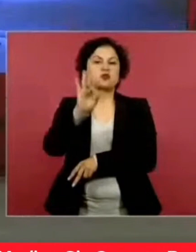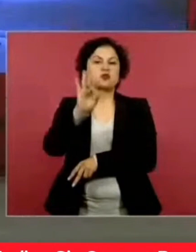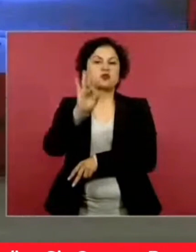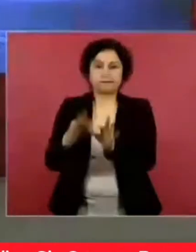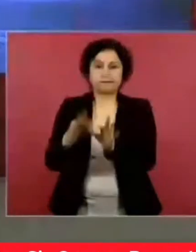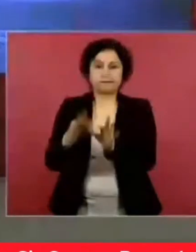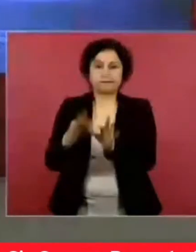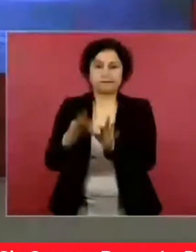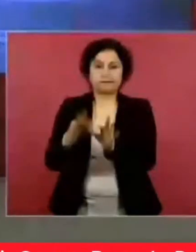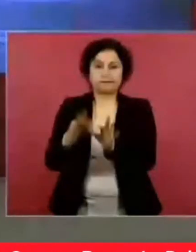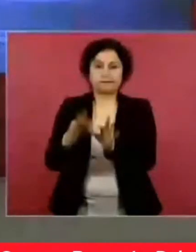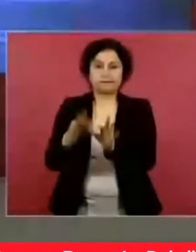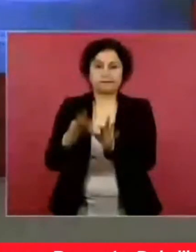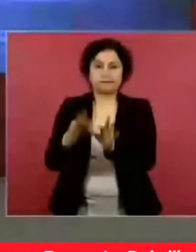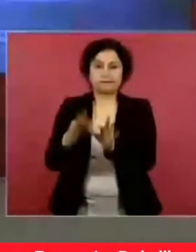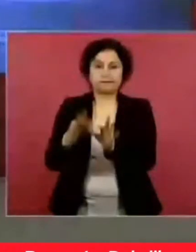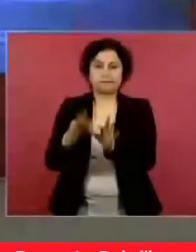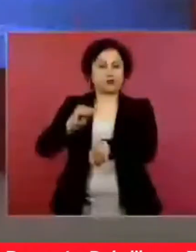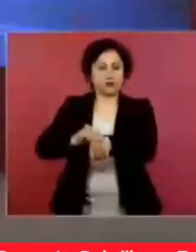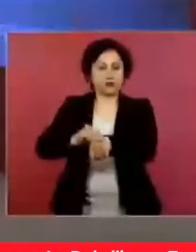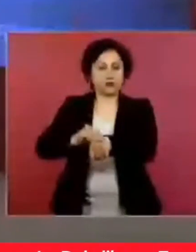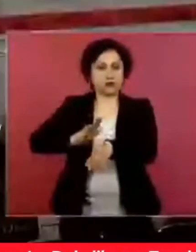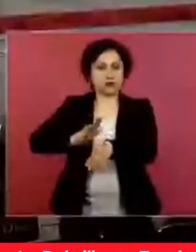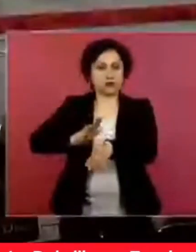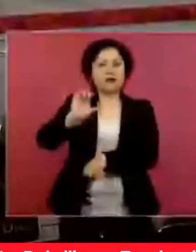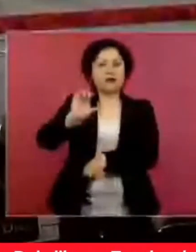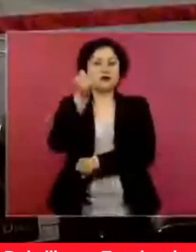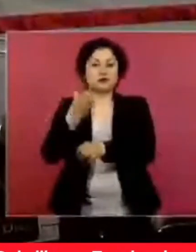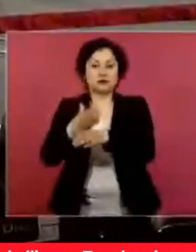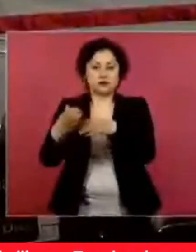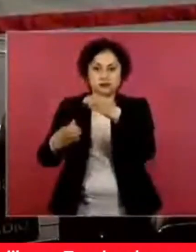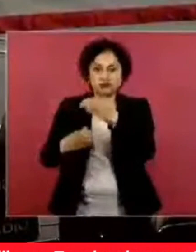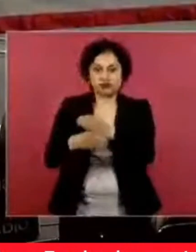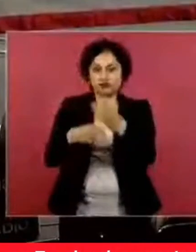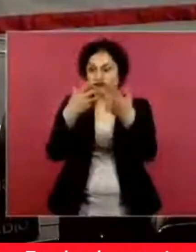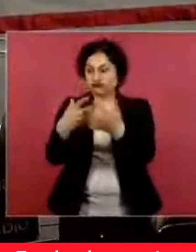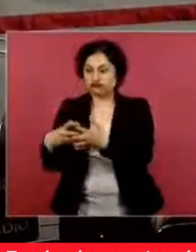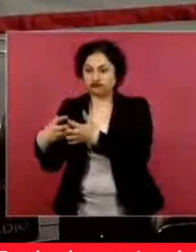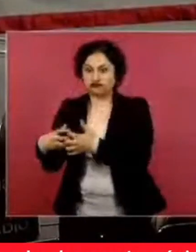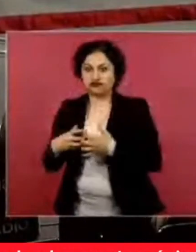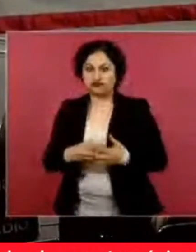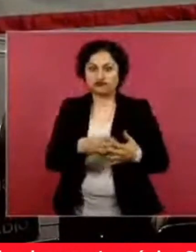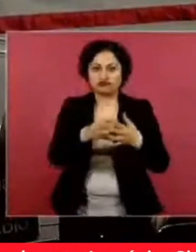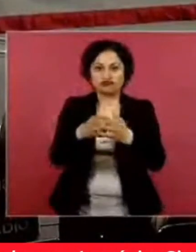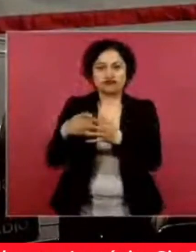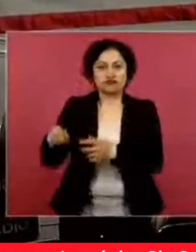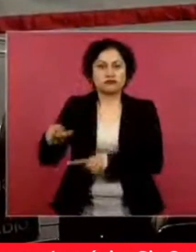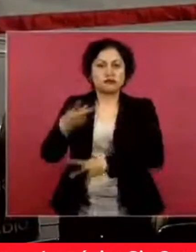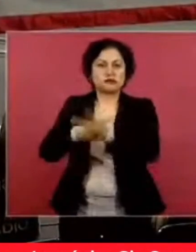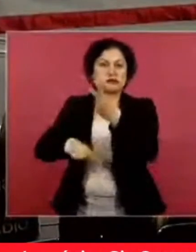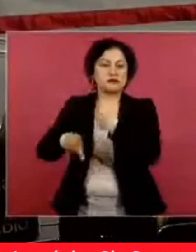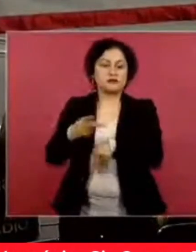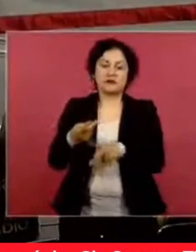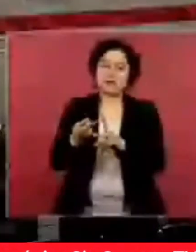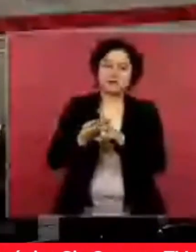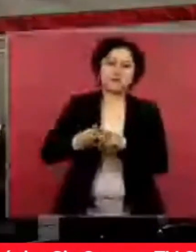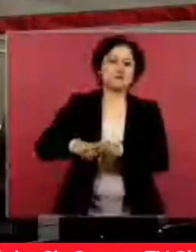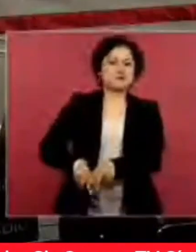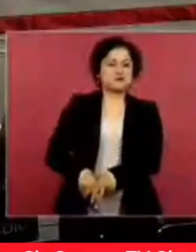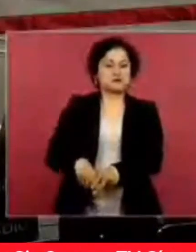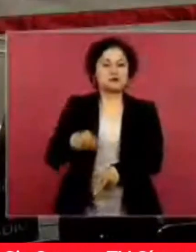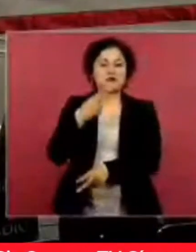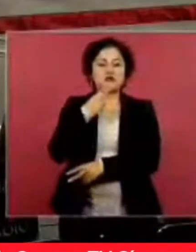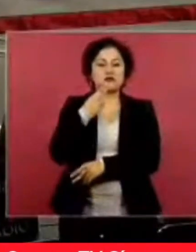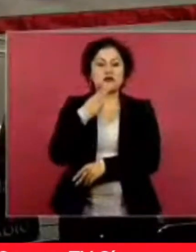los aparatos que se van a instalar para darle vida a todas estas instalaciones desde escaleras eléctricas elevadores